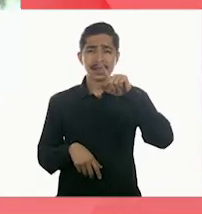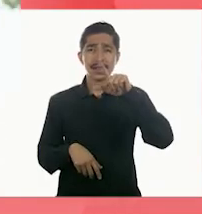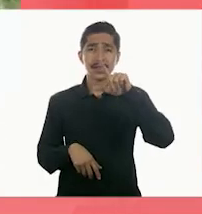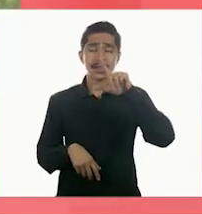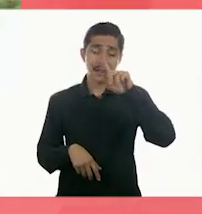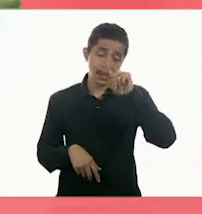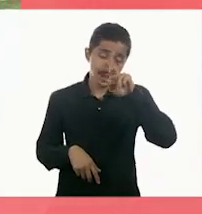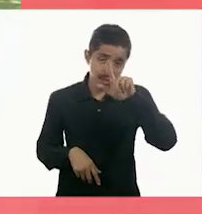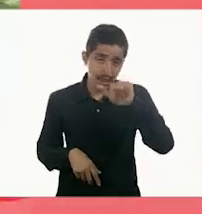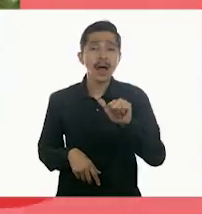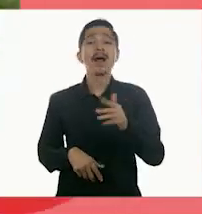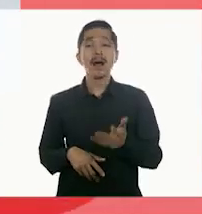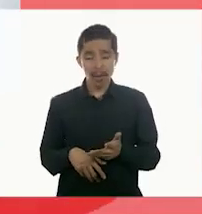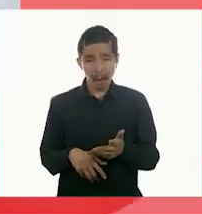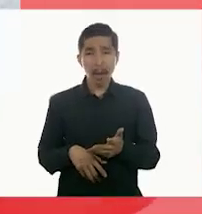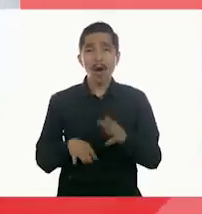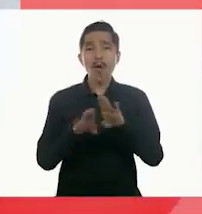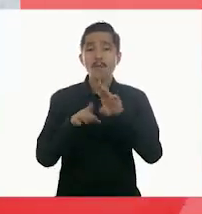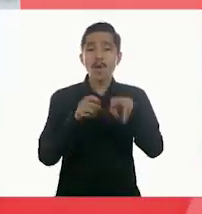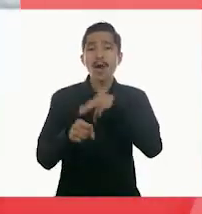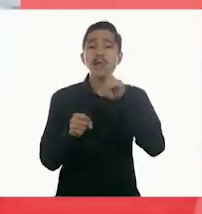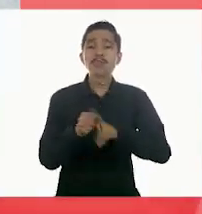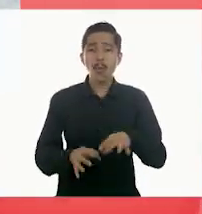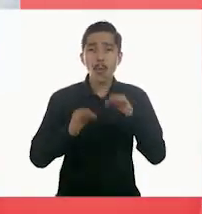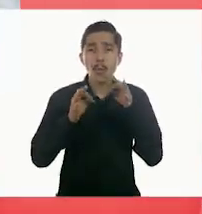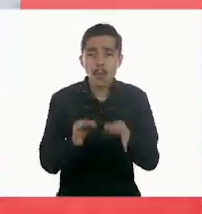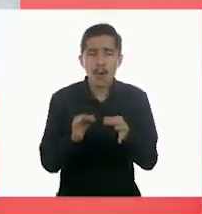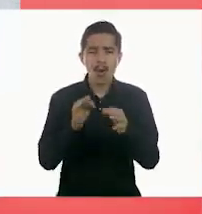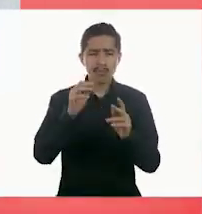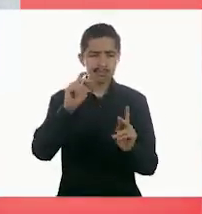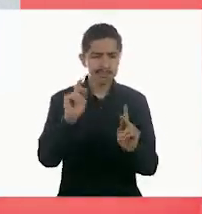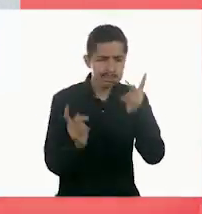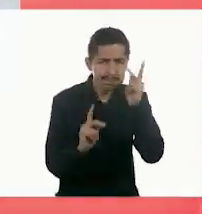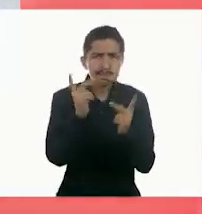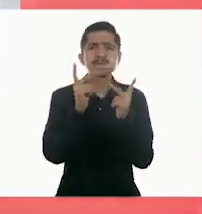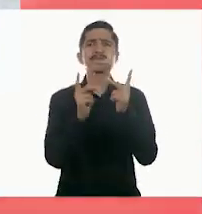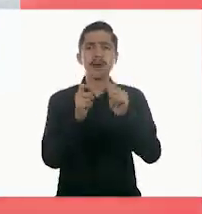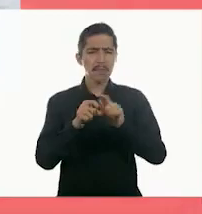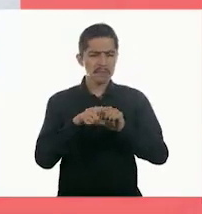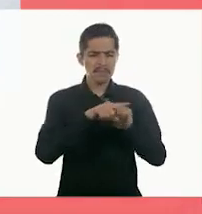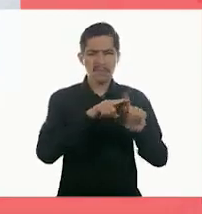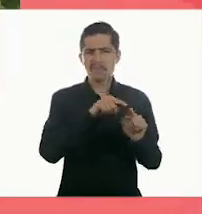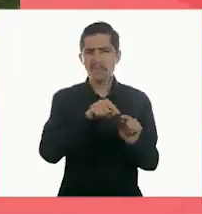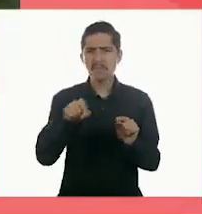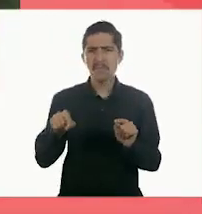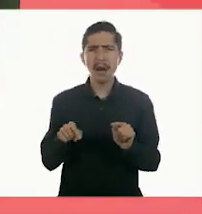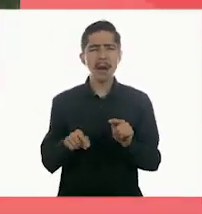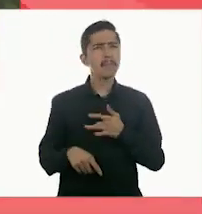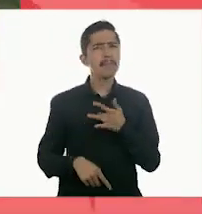lugar preciso para el reencuentro con la naturaleza, su flora y fauna.